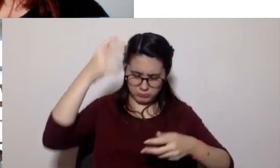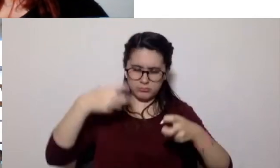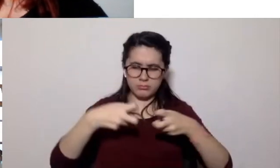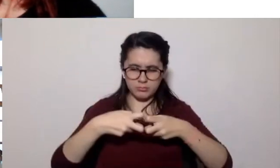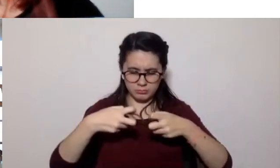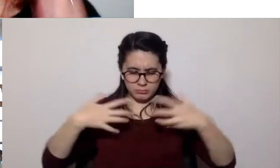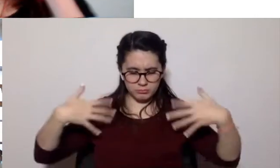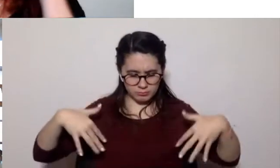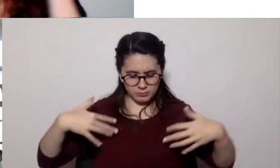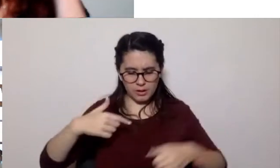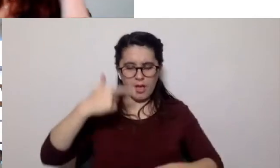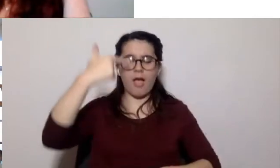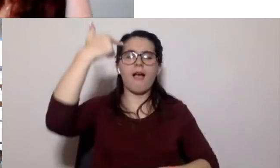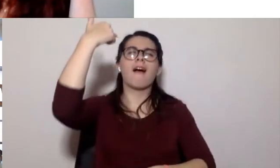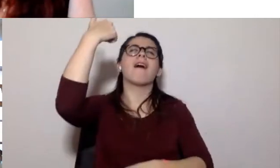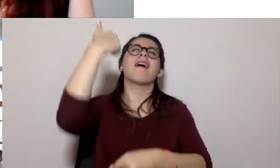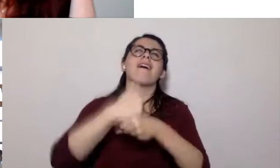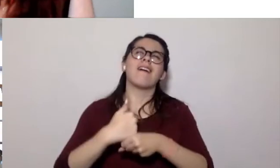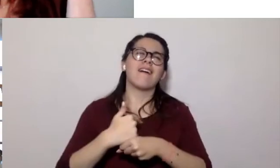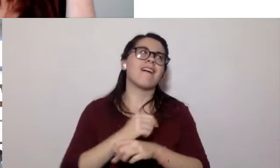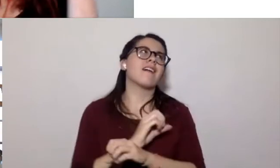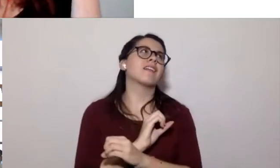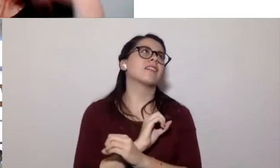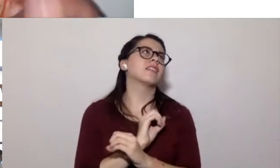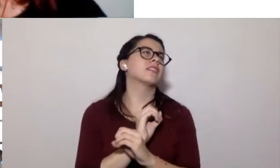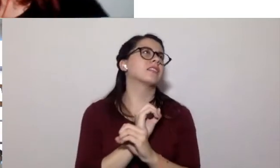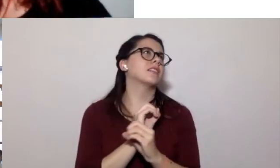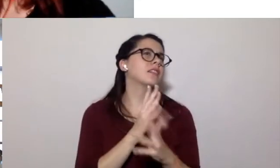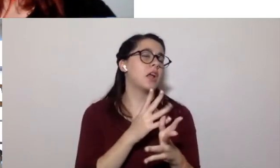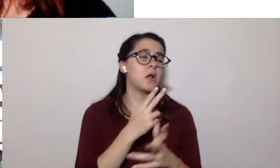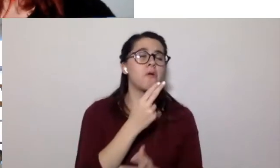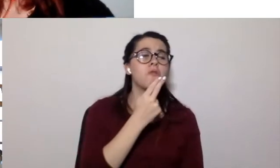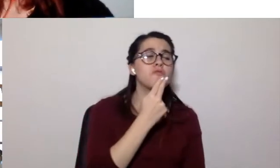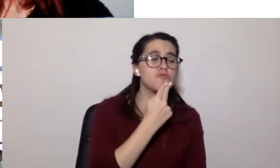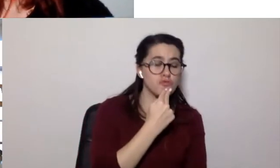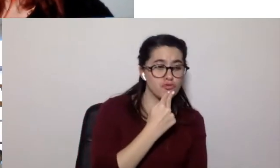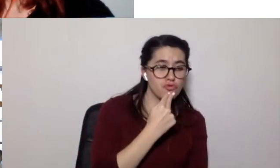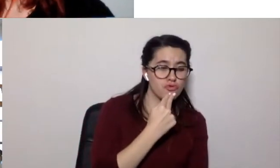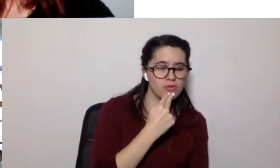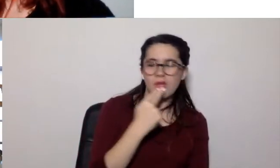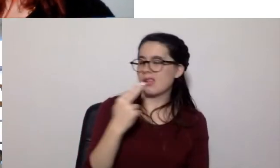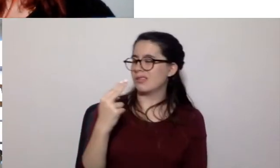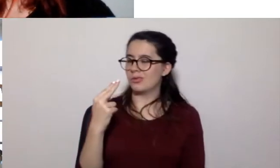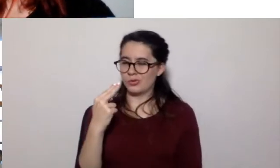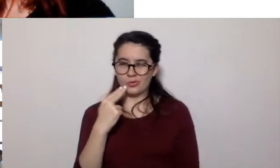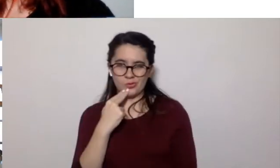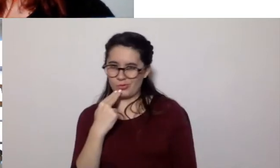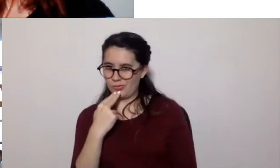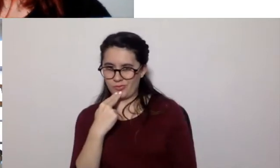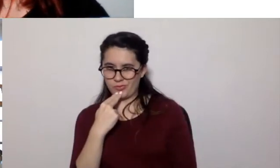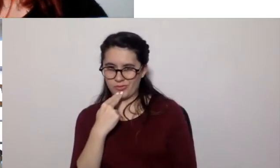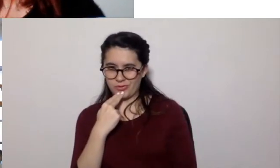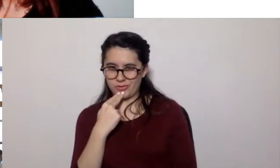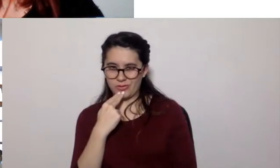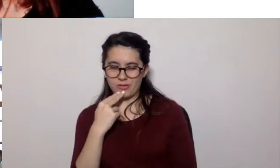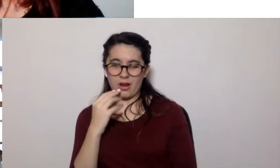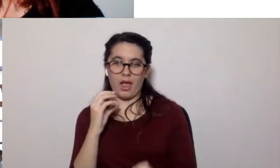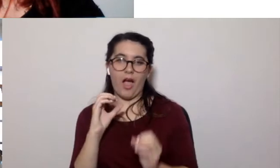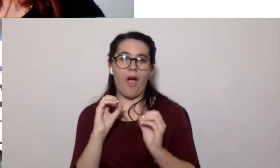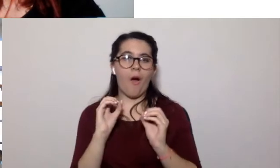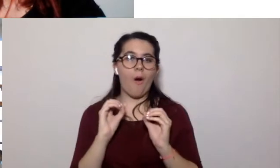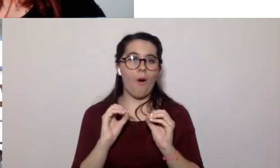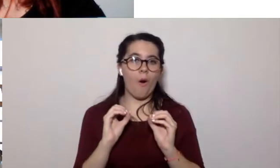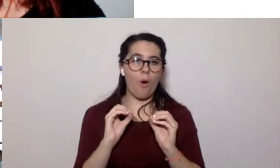y darme cuenta si realmente es un pensamiento que me sirve o no, ¿no? O estoy más bien enfocada en